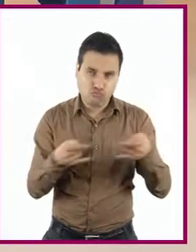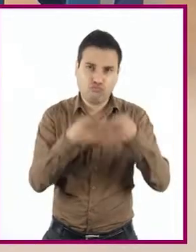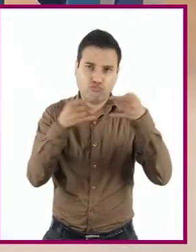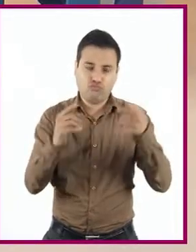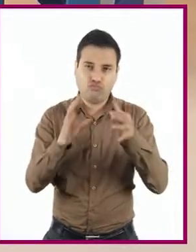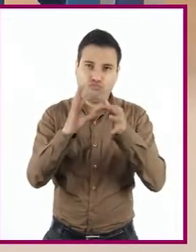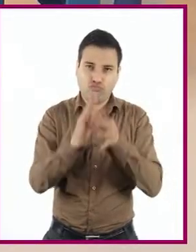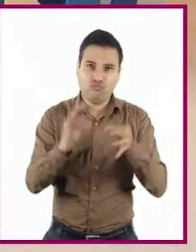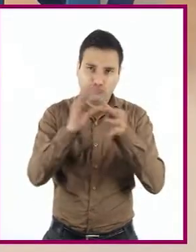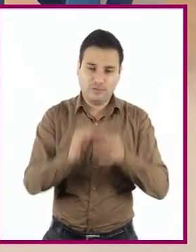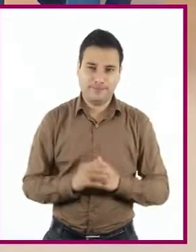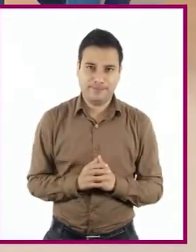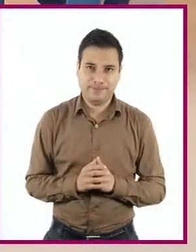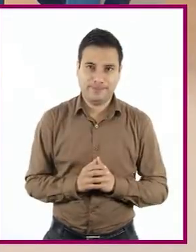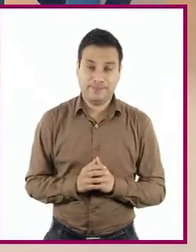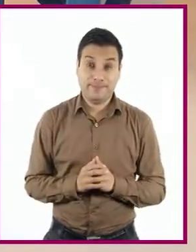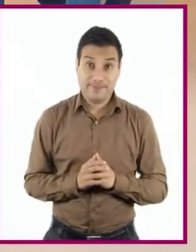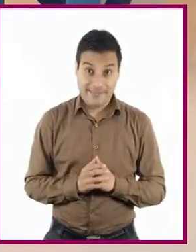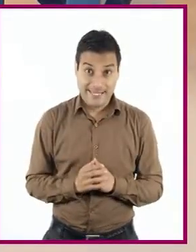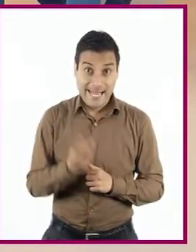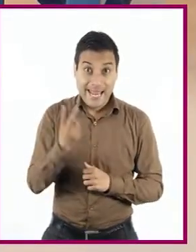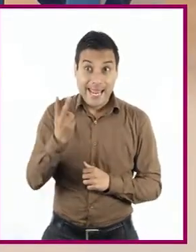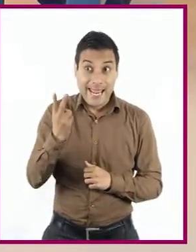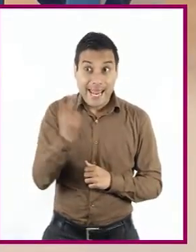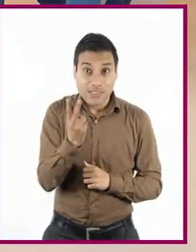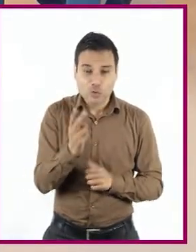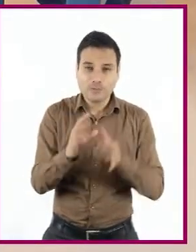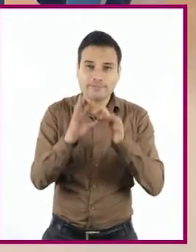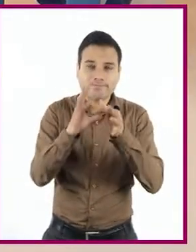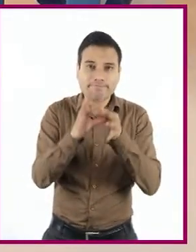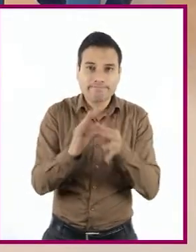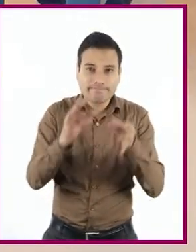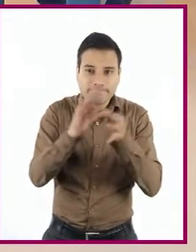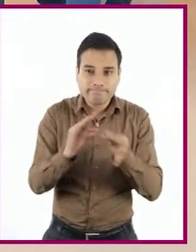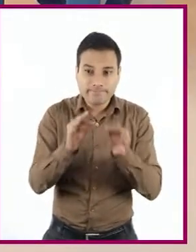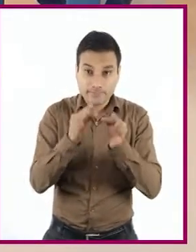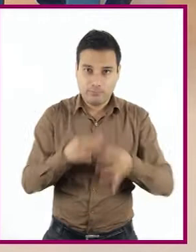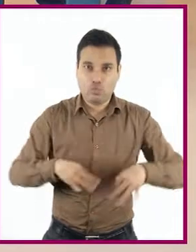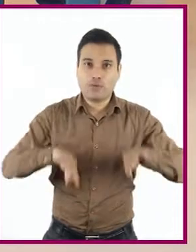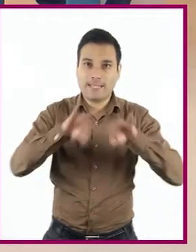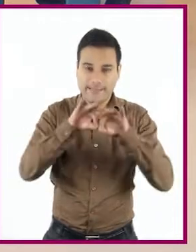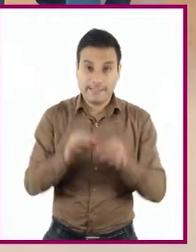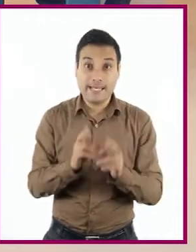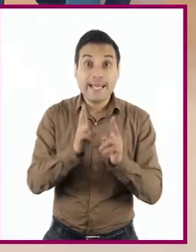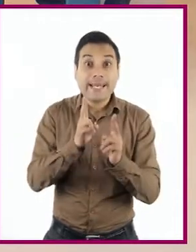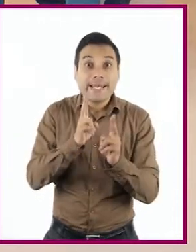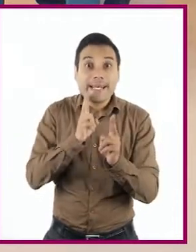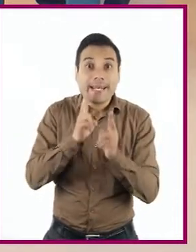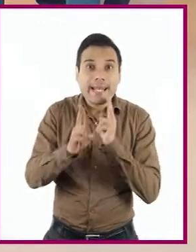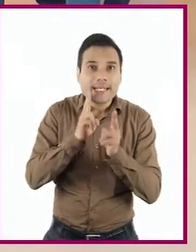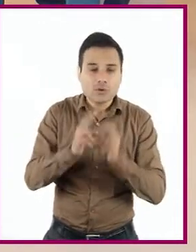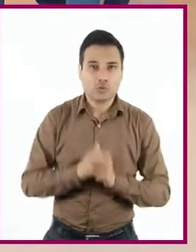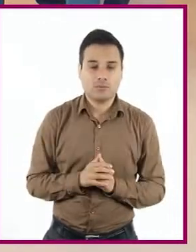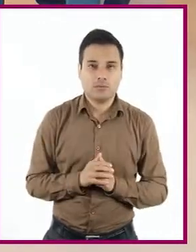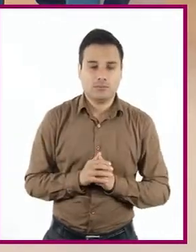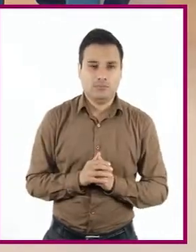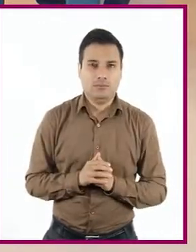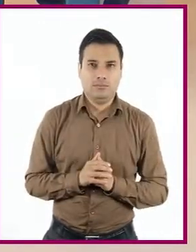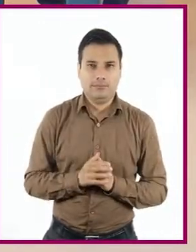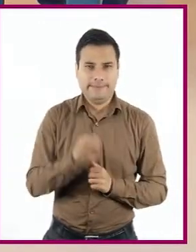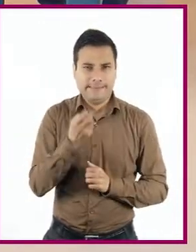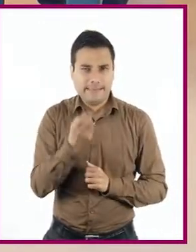Raíces. Ella nos invitará a reflexionar en torno a la importancia de la narración y en especial cómo